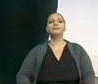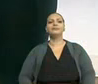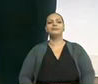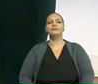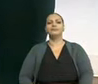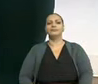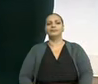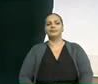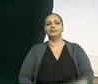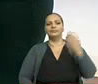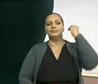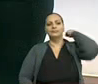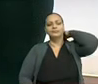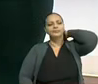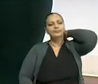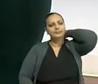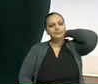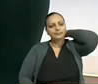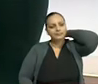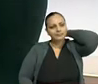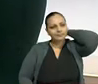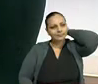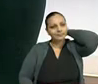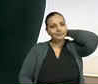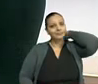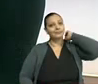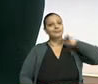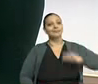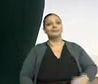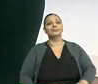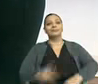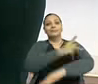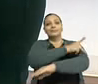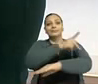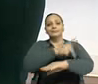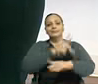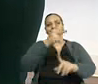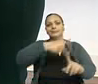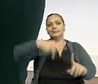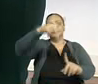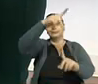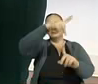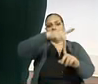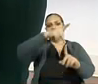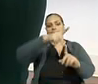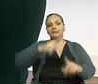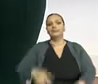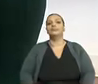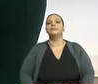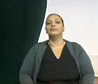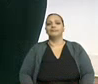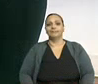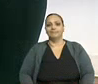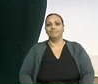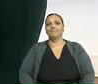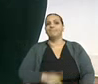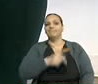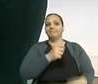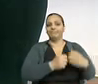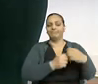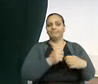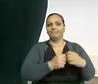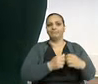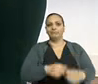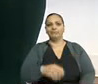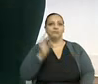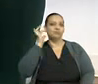supuestas irregularidades en la prefectura de Pichincha. La prefecta Paola Pavón señaló estar dispuesta a